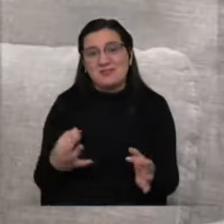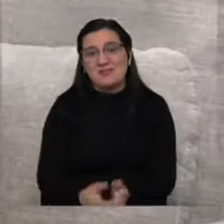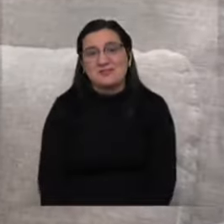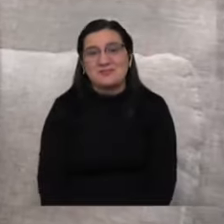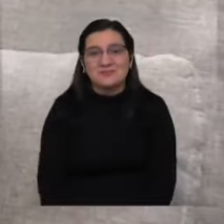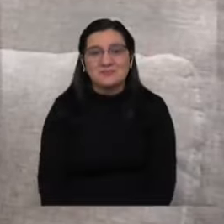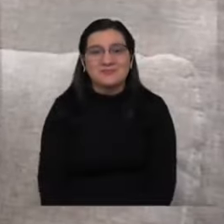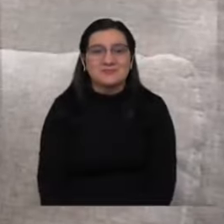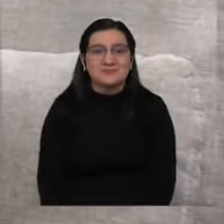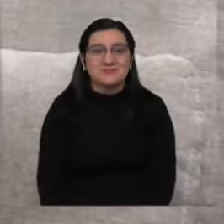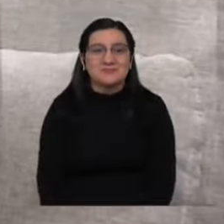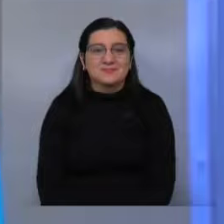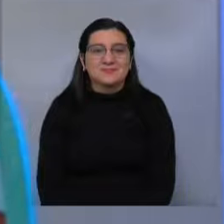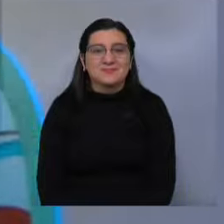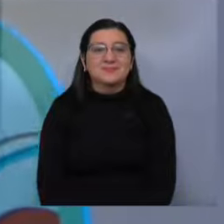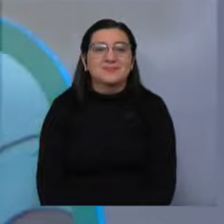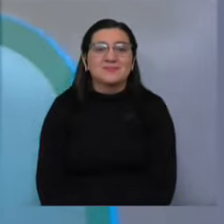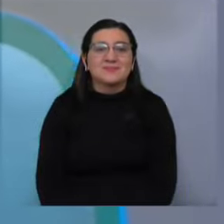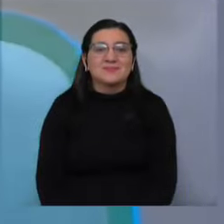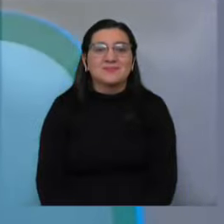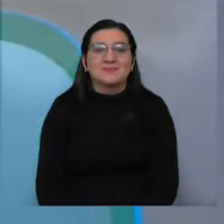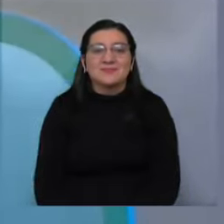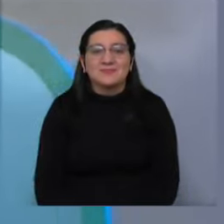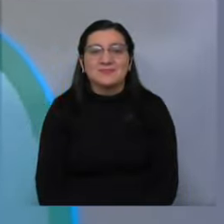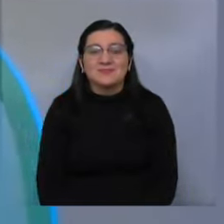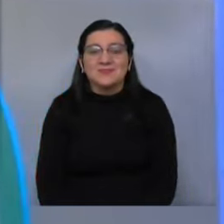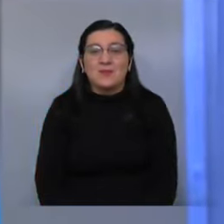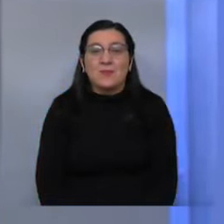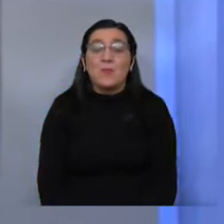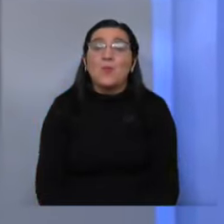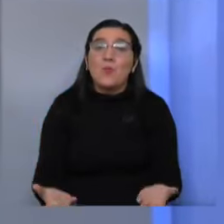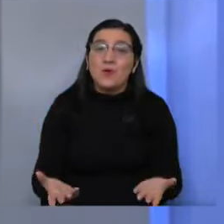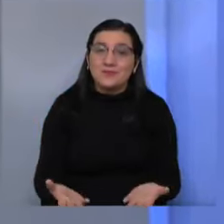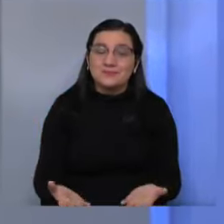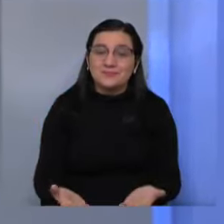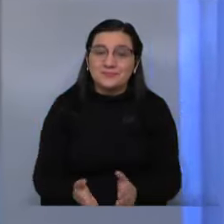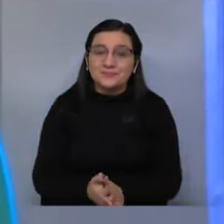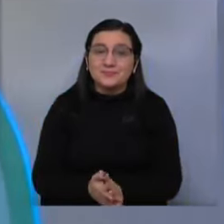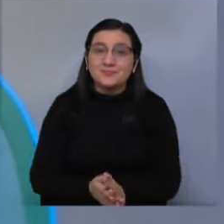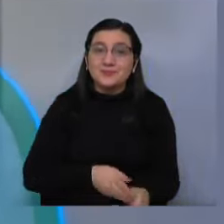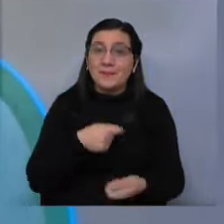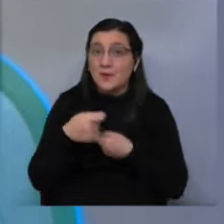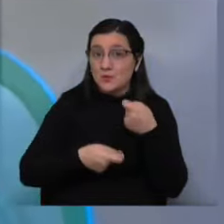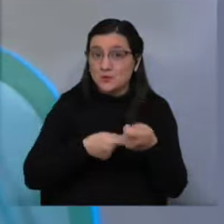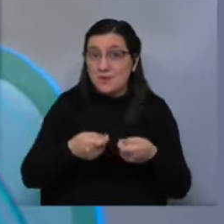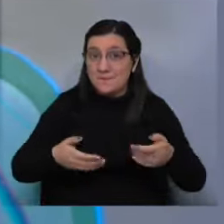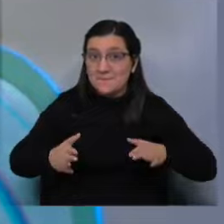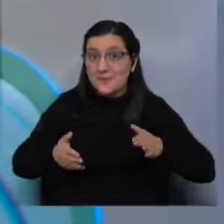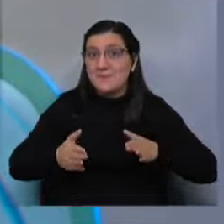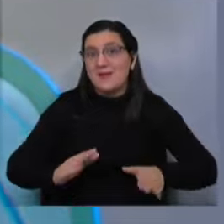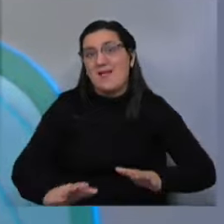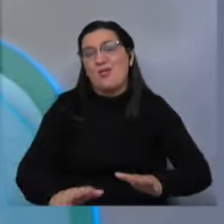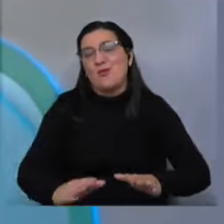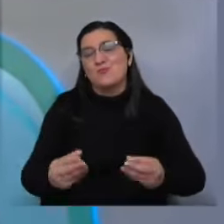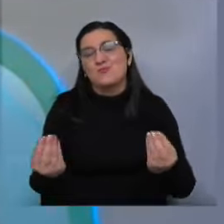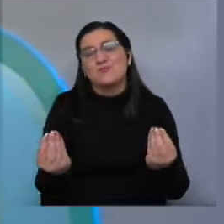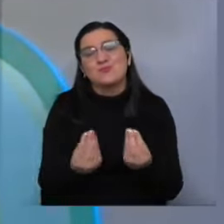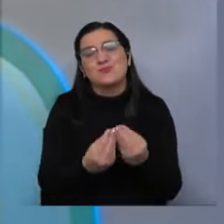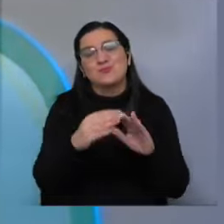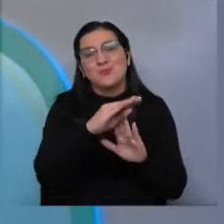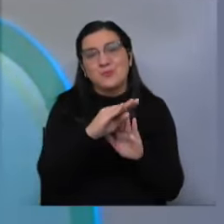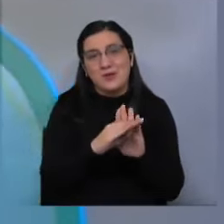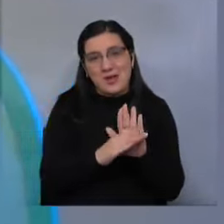banas por eso claro por eso no sabemos bien señoras y señores nuestra producción ha preparado una catarata de emociones para ustedes